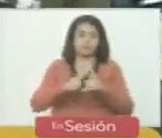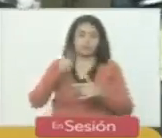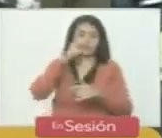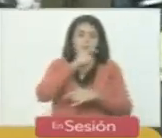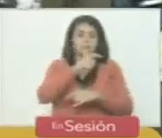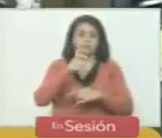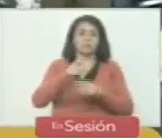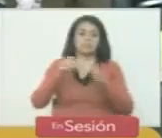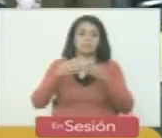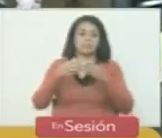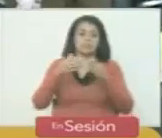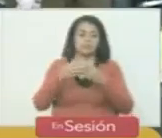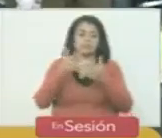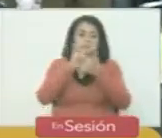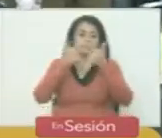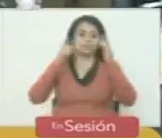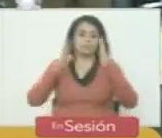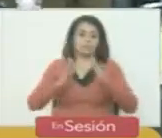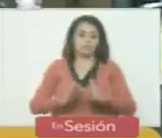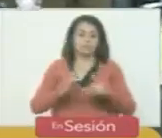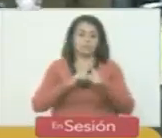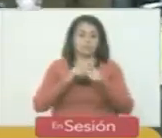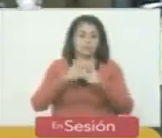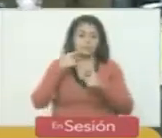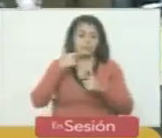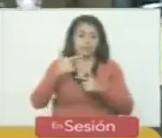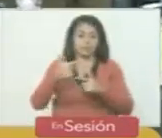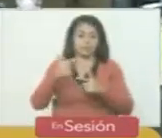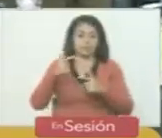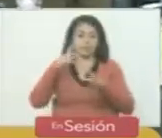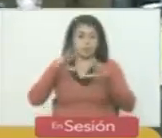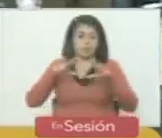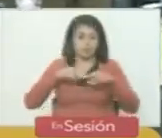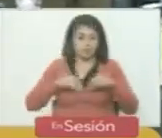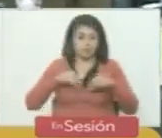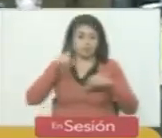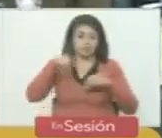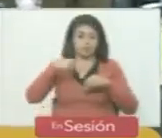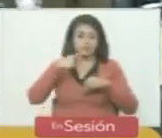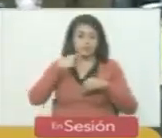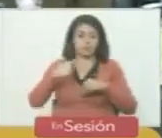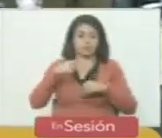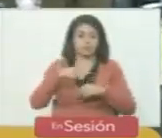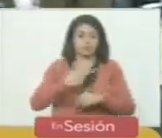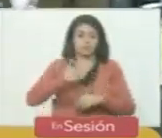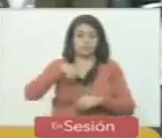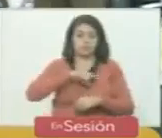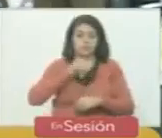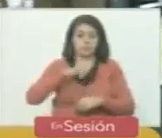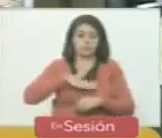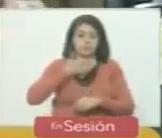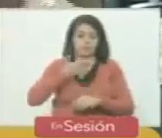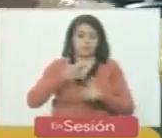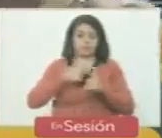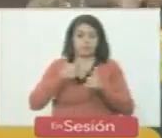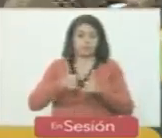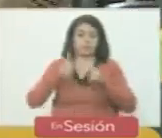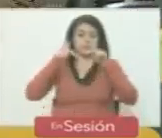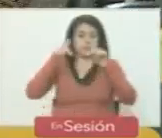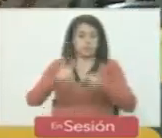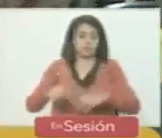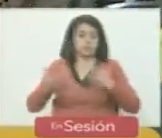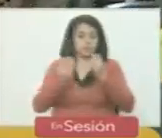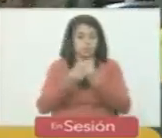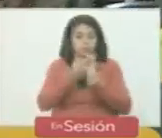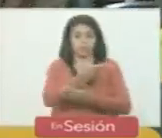los cuerpos deliberantes. Es decir, que se reconoce también que nosotros podemos estar aquí como